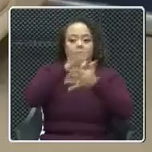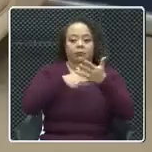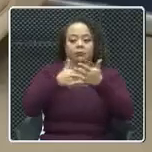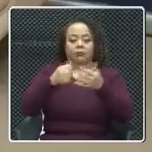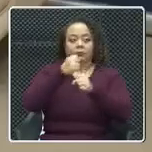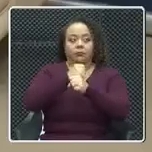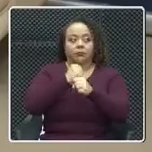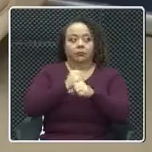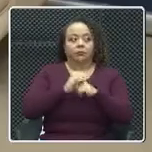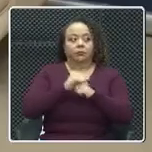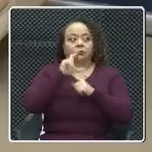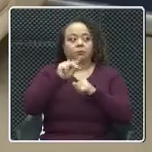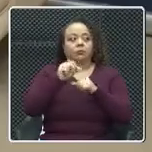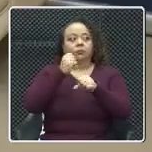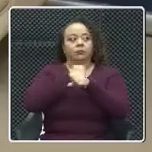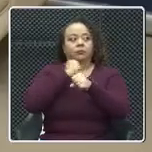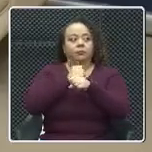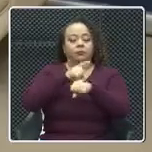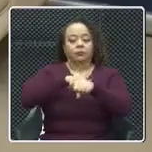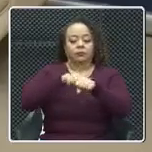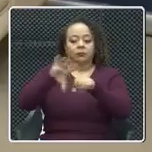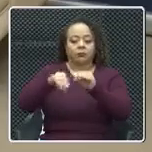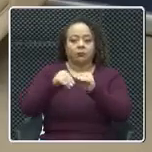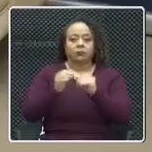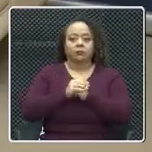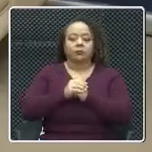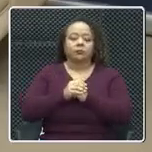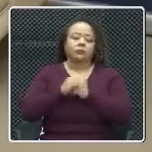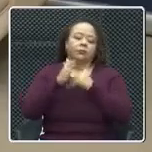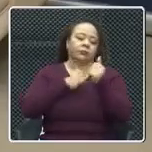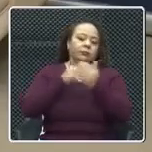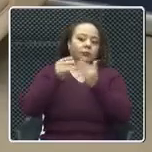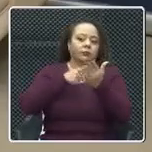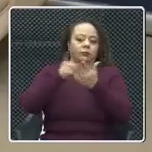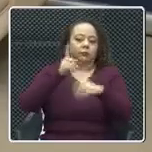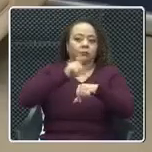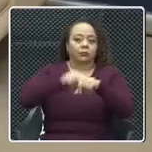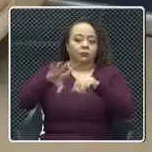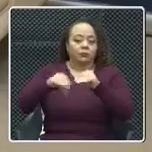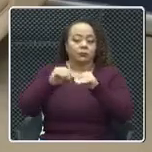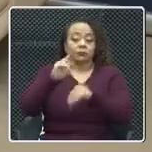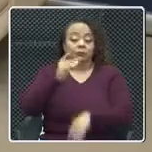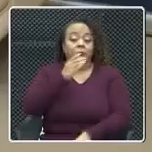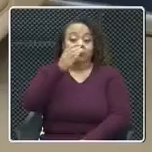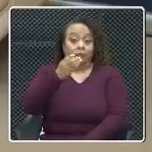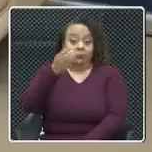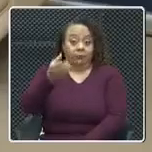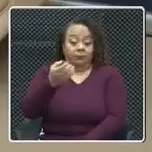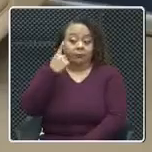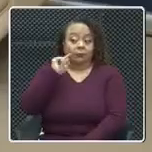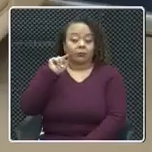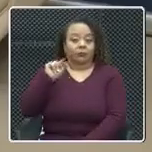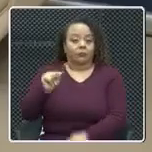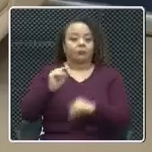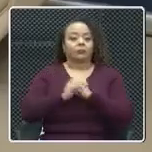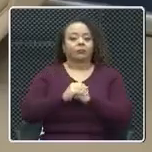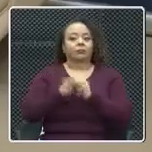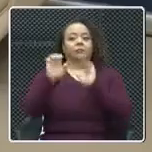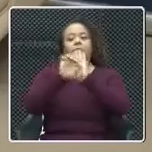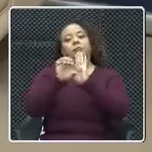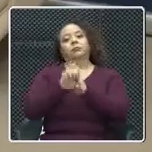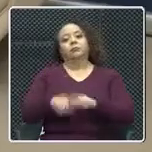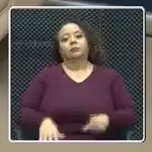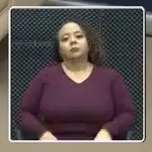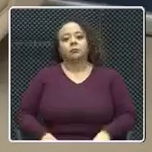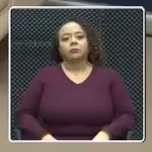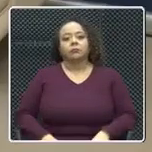que no se quede trabajando horas extra, ¿verdad? Que aunque se dé el pago de horas extra, no se recomienda que sean para él, muy por bien. Ejemplo. Okay.